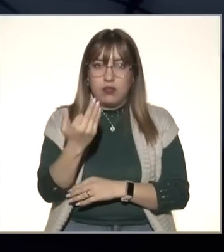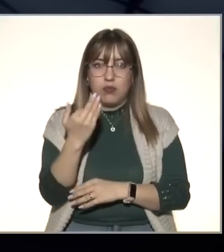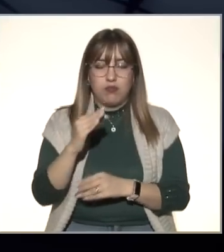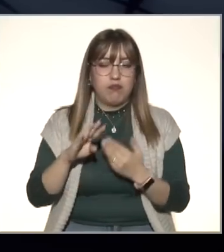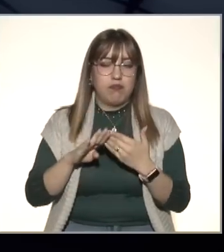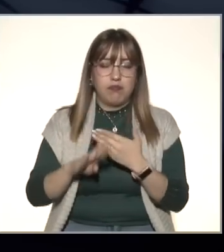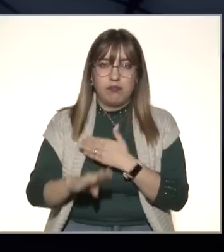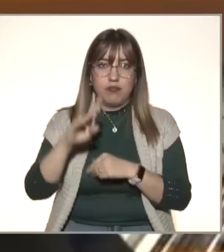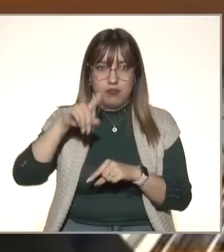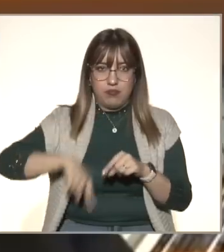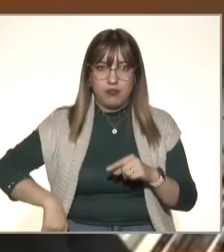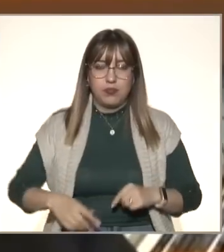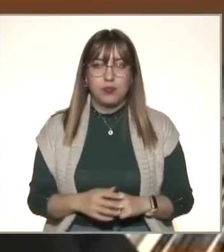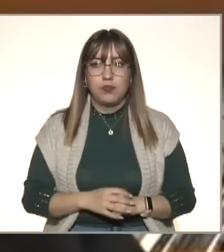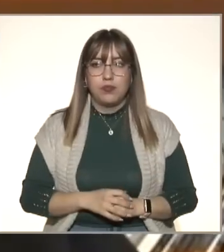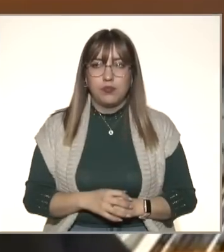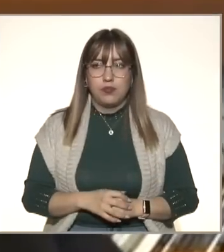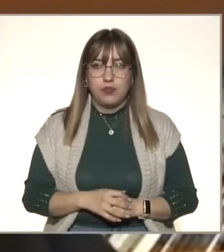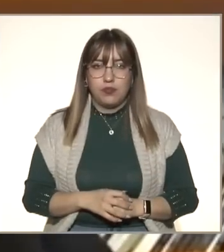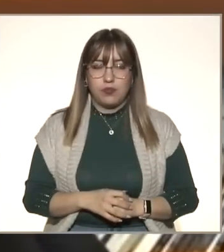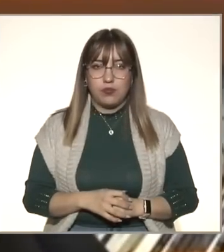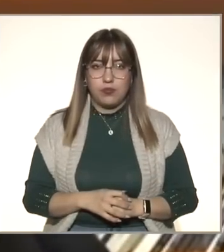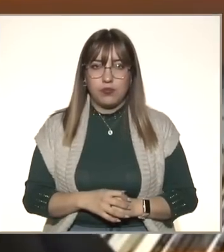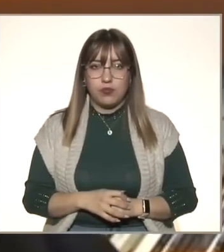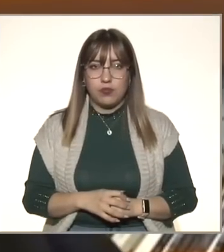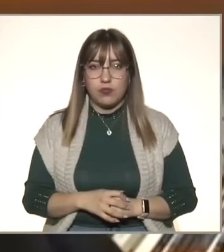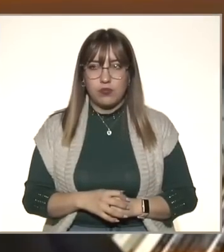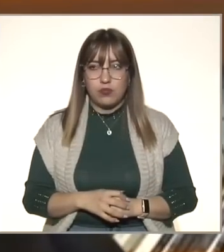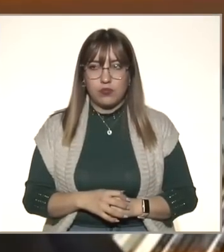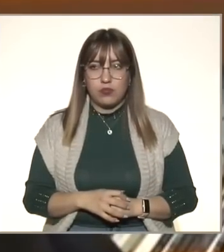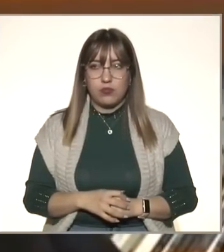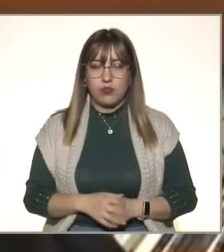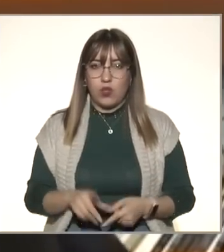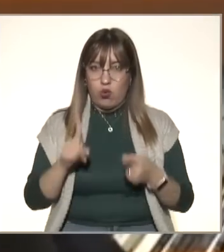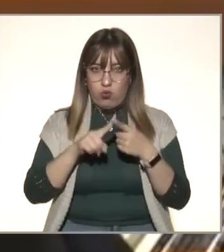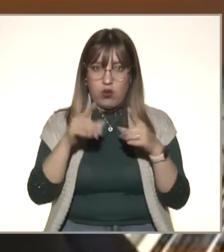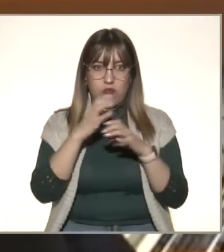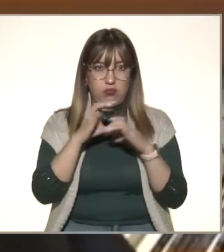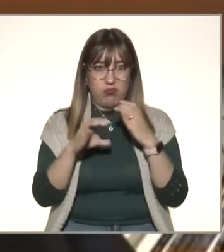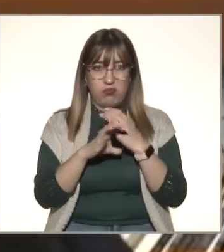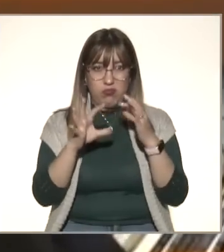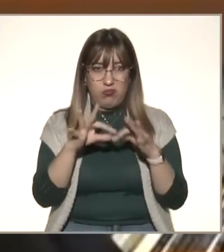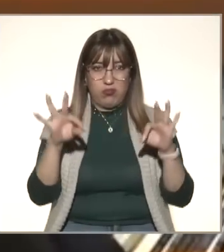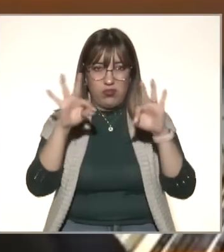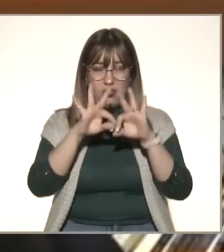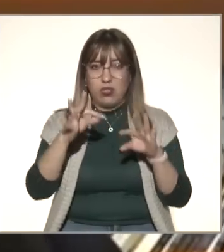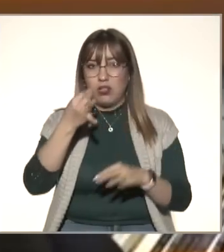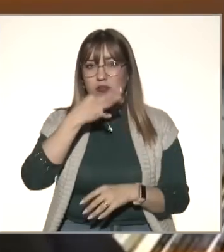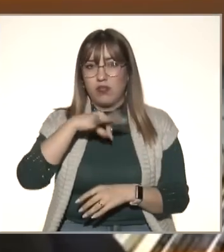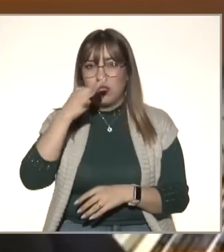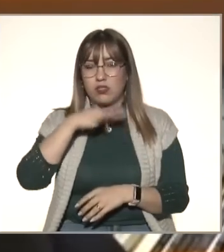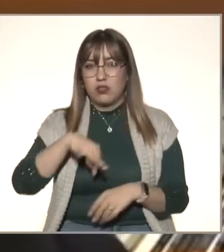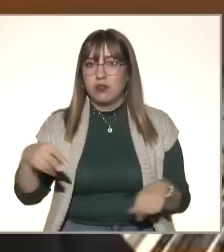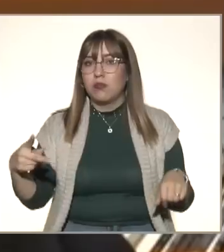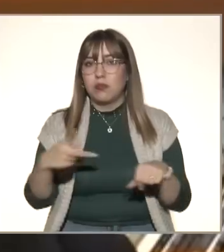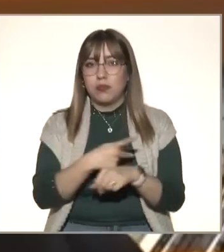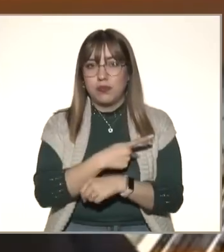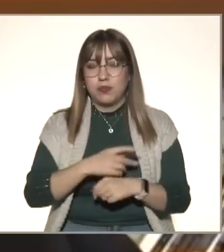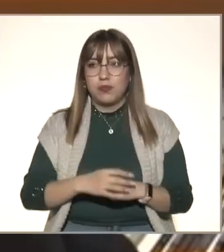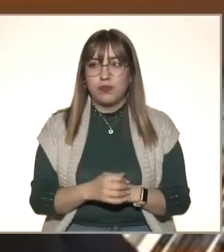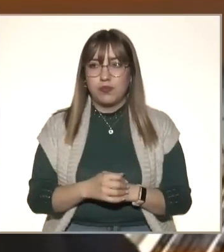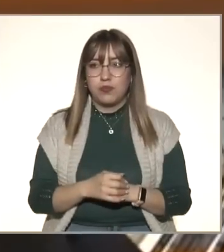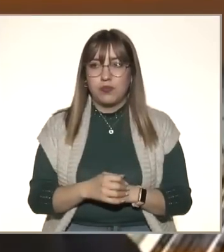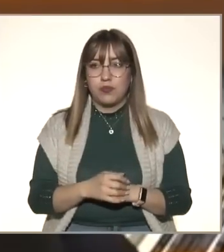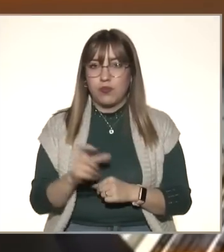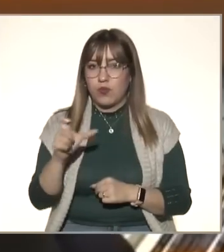puntos fundamentales de la bronca de las fiestas siempre se produce en el momento en que la persona